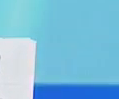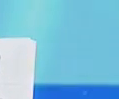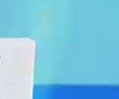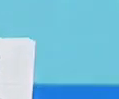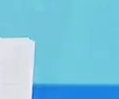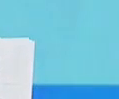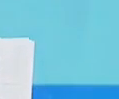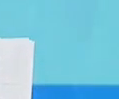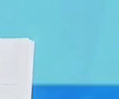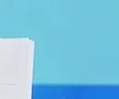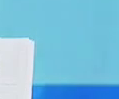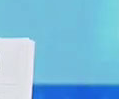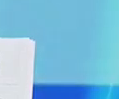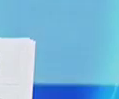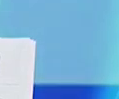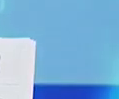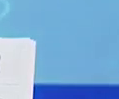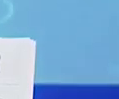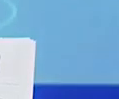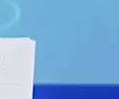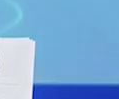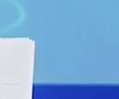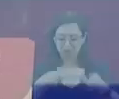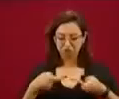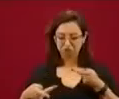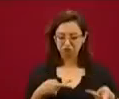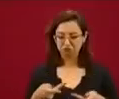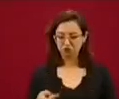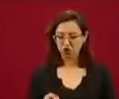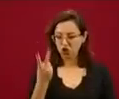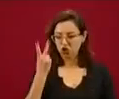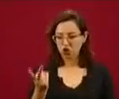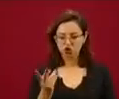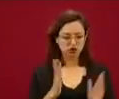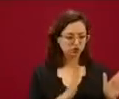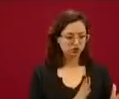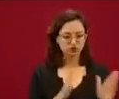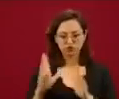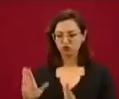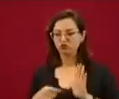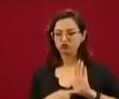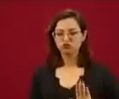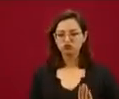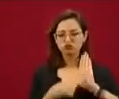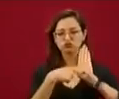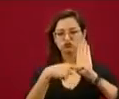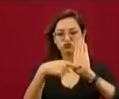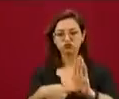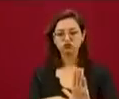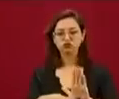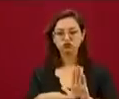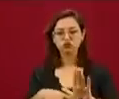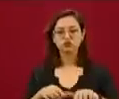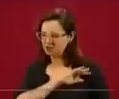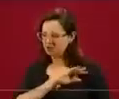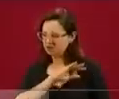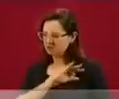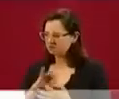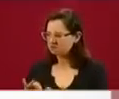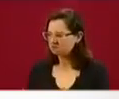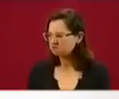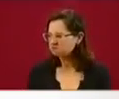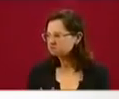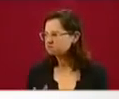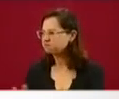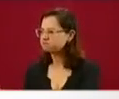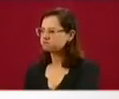primera vez aislarse y evitar las actividades públicas en la medida de las posibilidades de todas las personas, de todos los mexicanos. Dijo que ahora